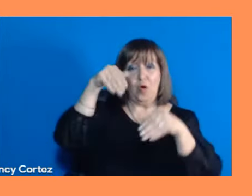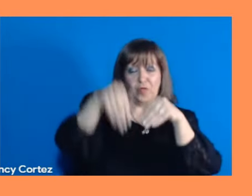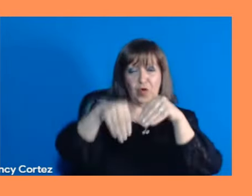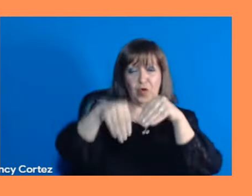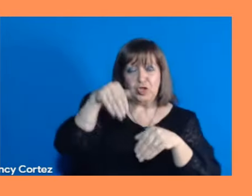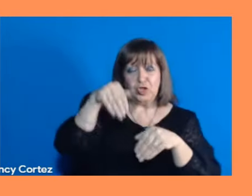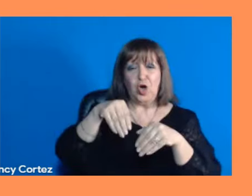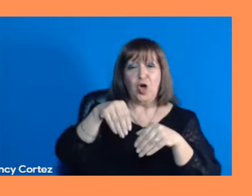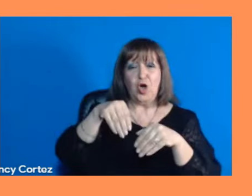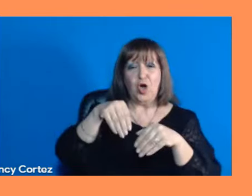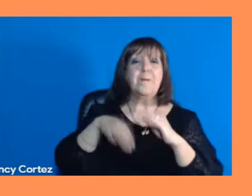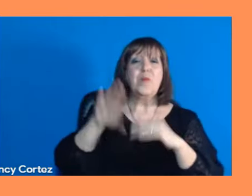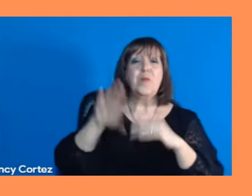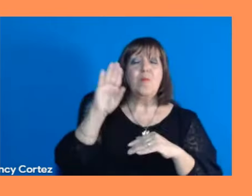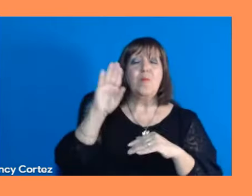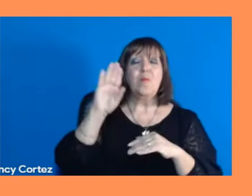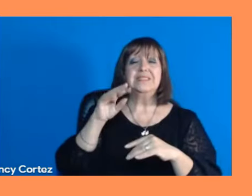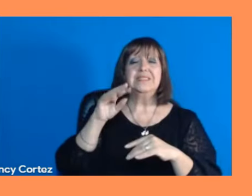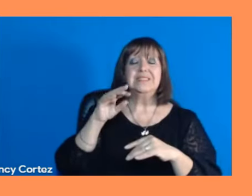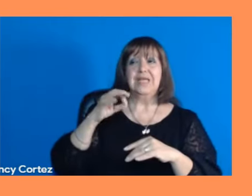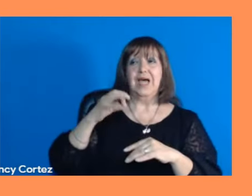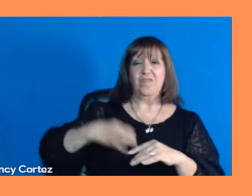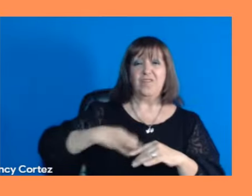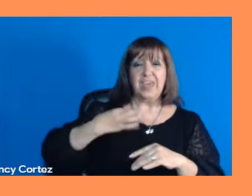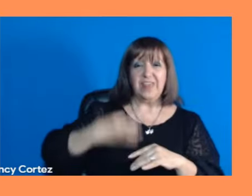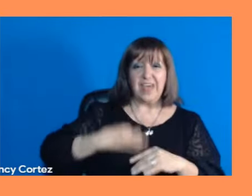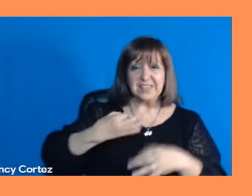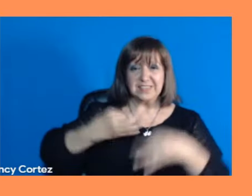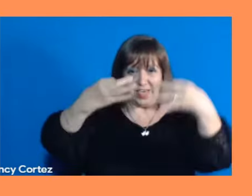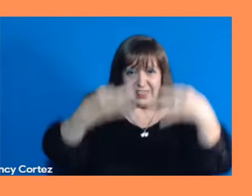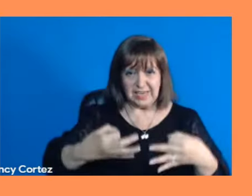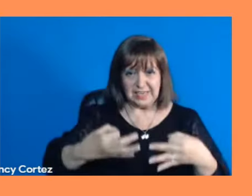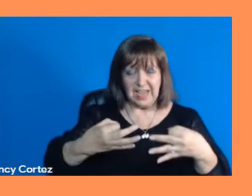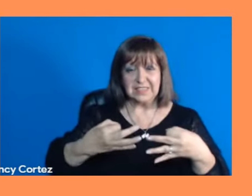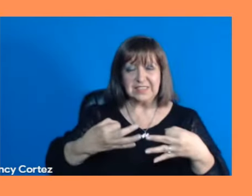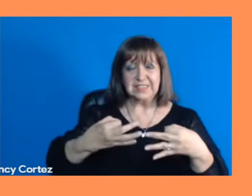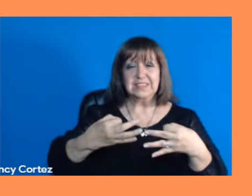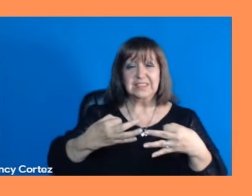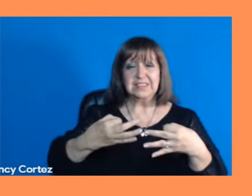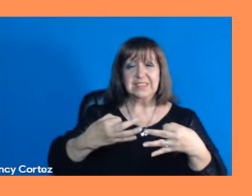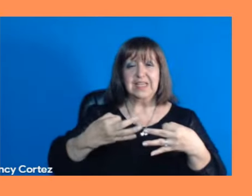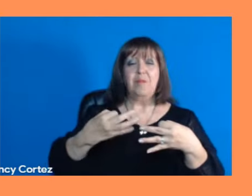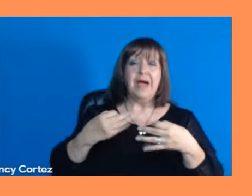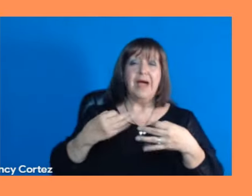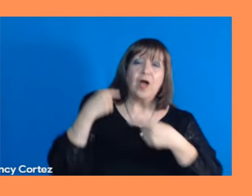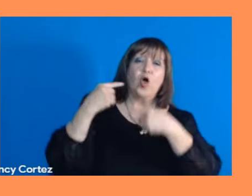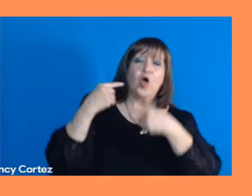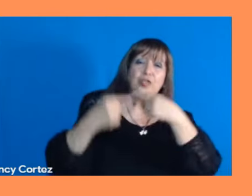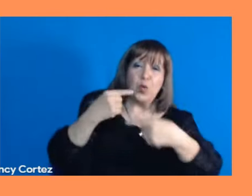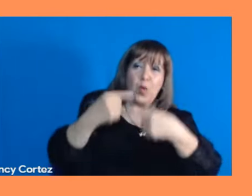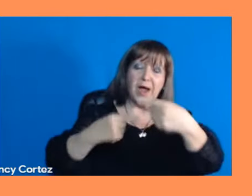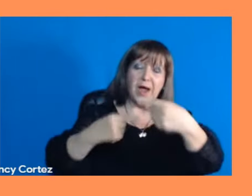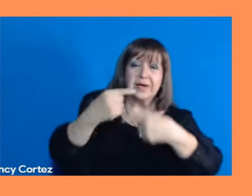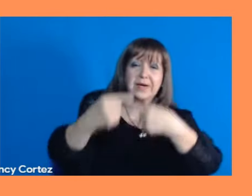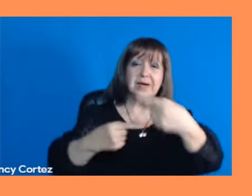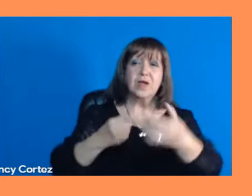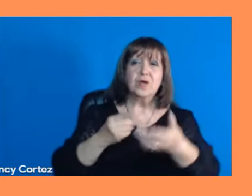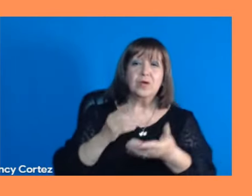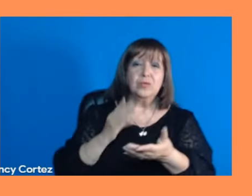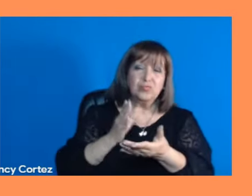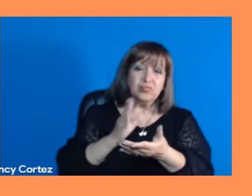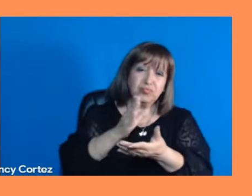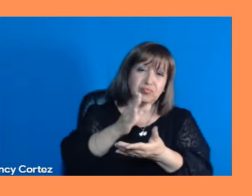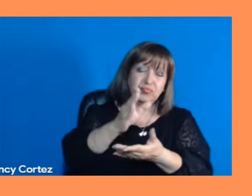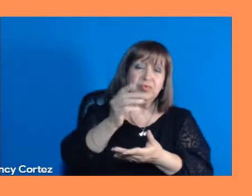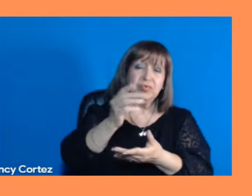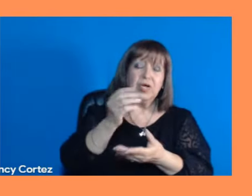dignas, para seguir andando el camino de y con las madres y